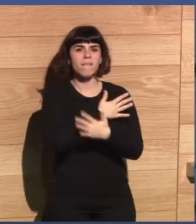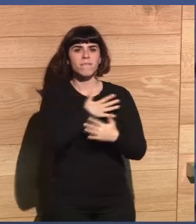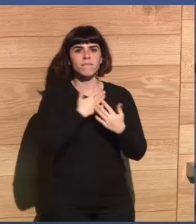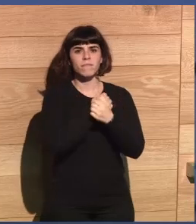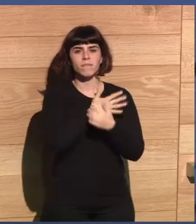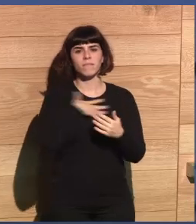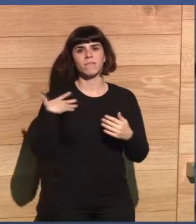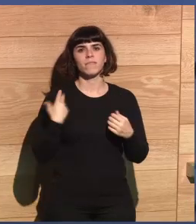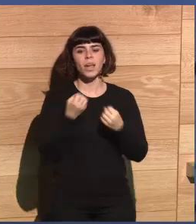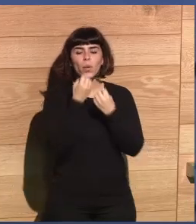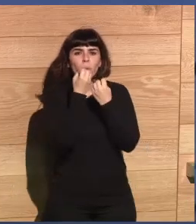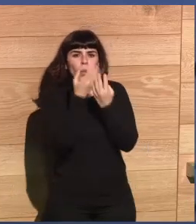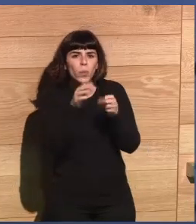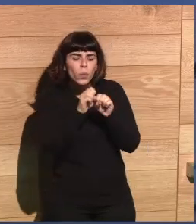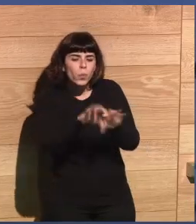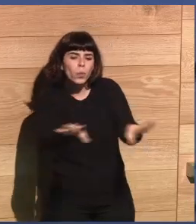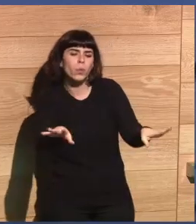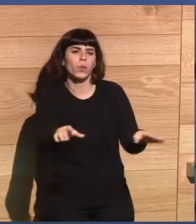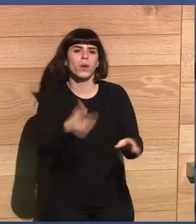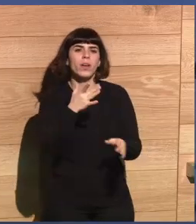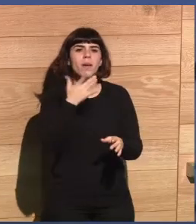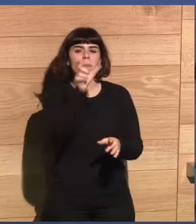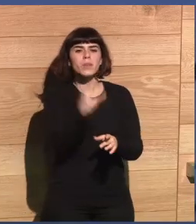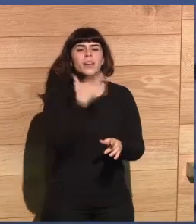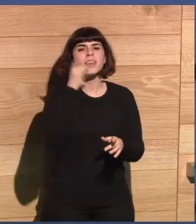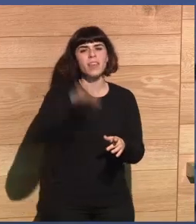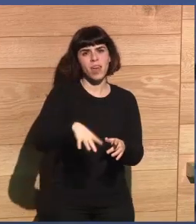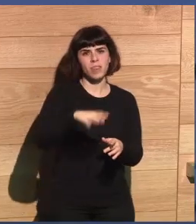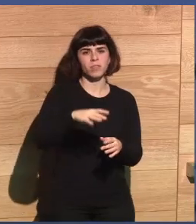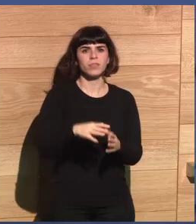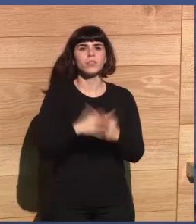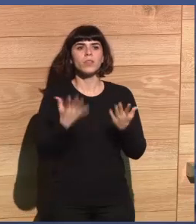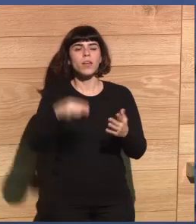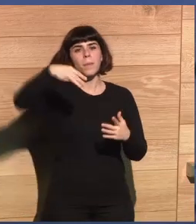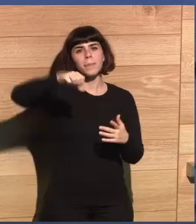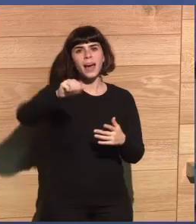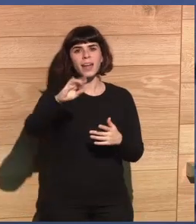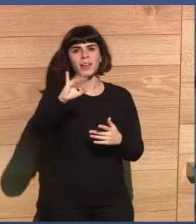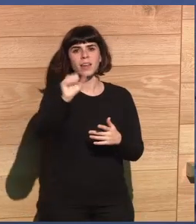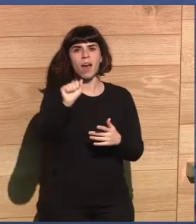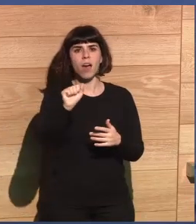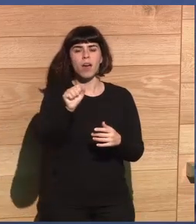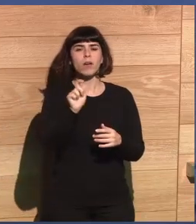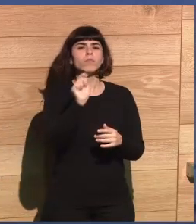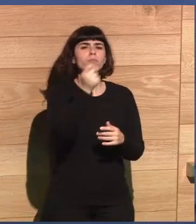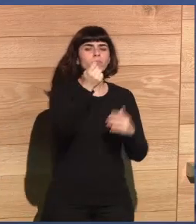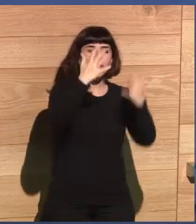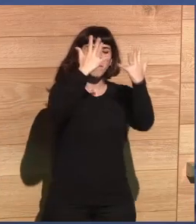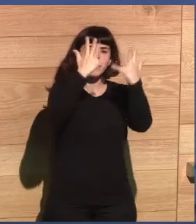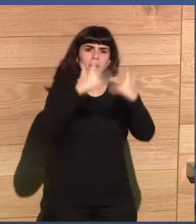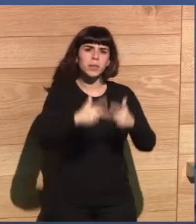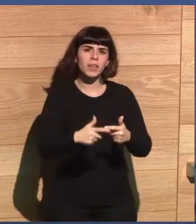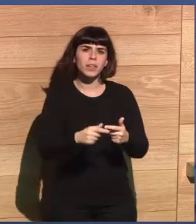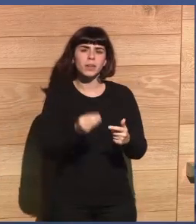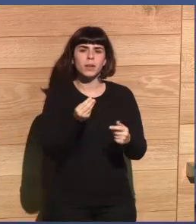fue María Josefa Wenenberger. Y así fue como María Josefa Wenenberger, se convirtió en una de las matemáticas más brillantes de su tiempo